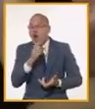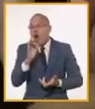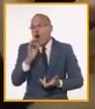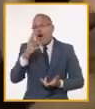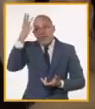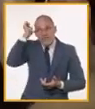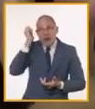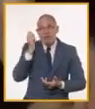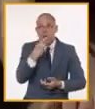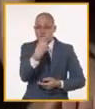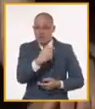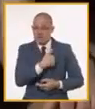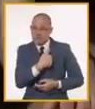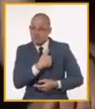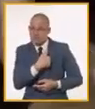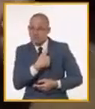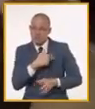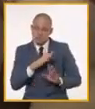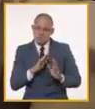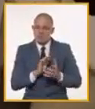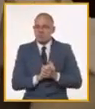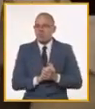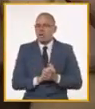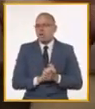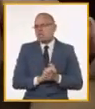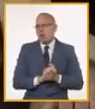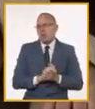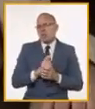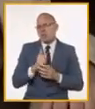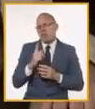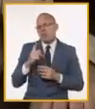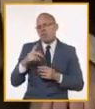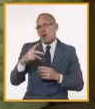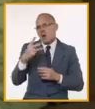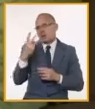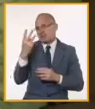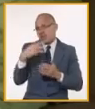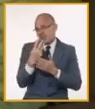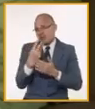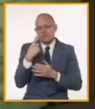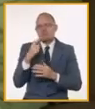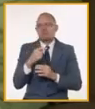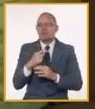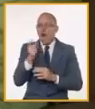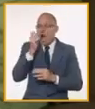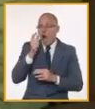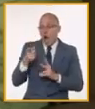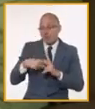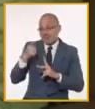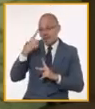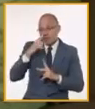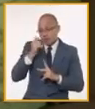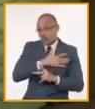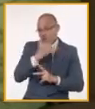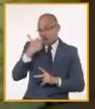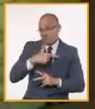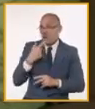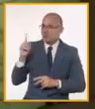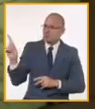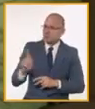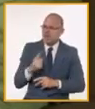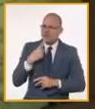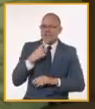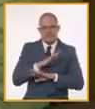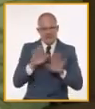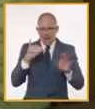Como los 3 o 4 días se me aparece ya, no sé. Fidel está de acuerdo. Dice Fidel que sí, que vayas con él, que me vaya para